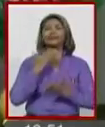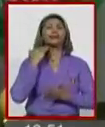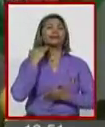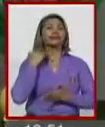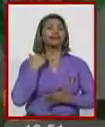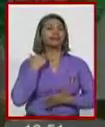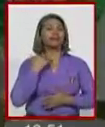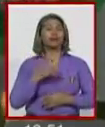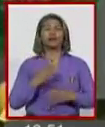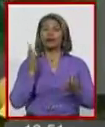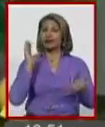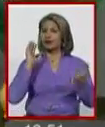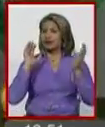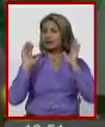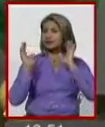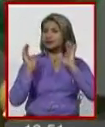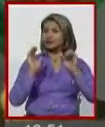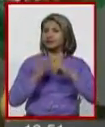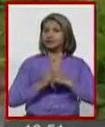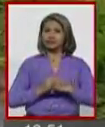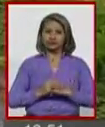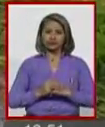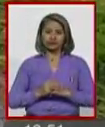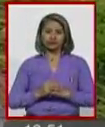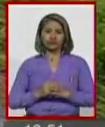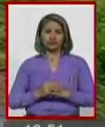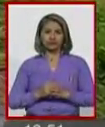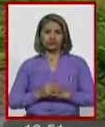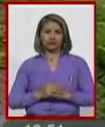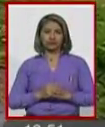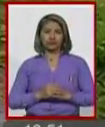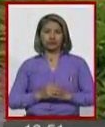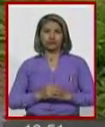cuello. Aparentemente pareciera que hubiera sido